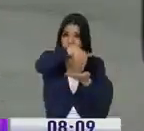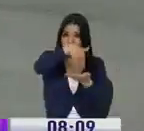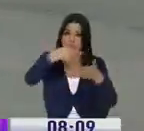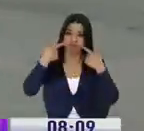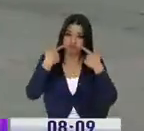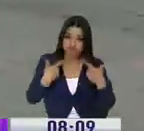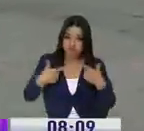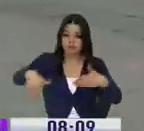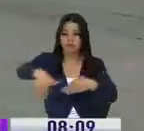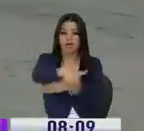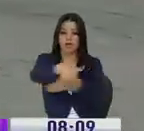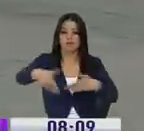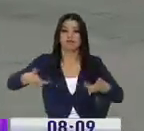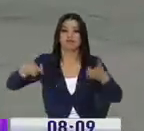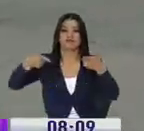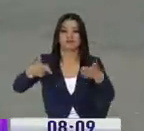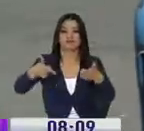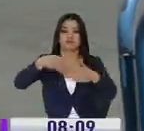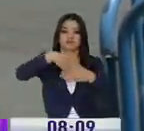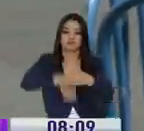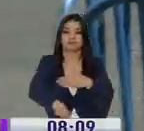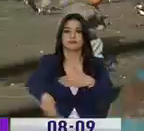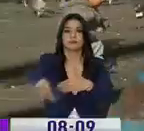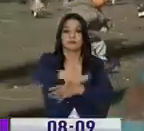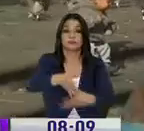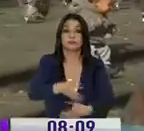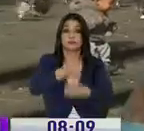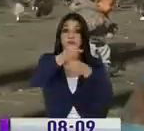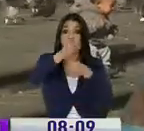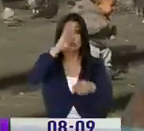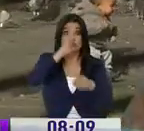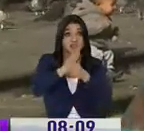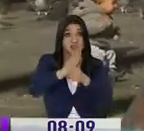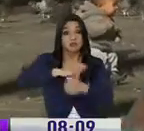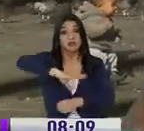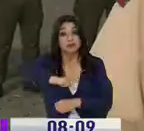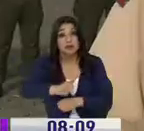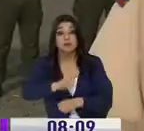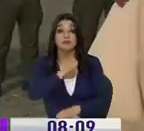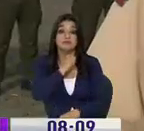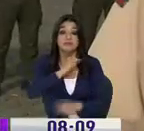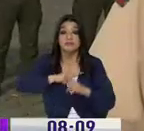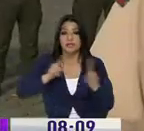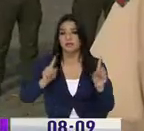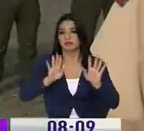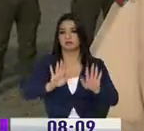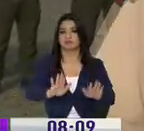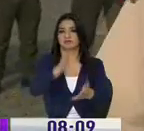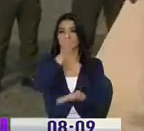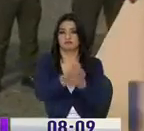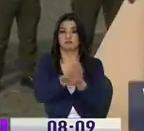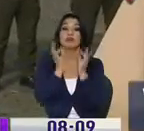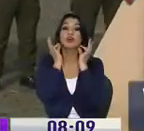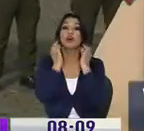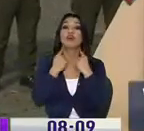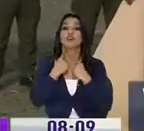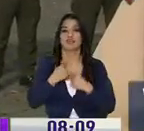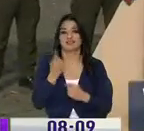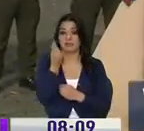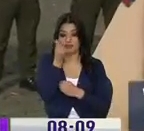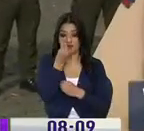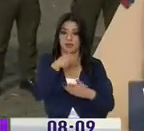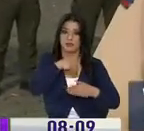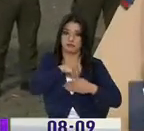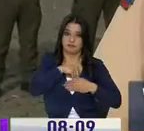de las calles a través del denominado corredor seguro busca evitar robos y asaltos. Que eviten traer joyas, pongan el dinero en